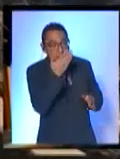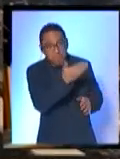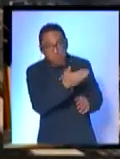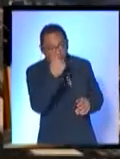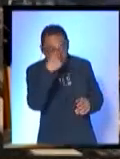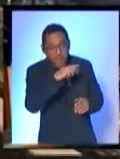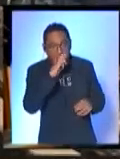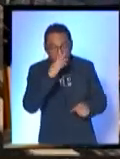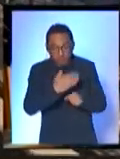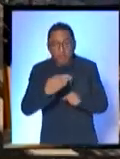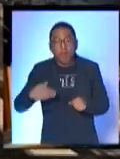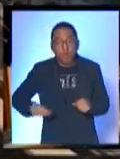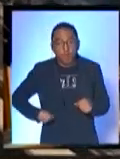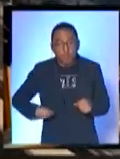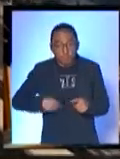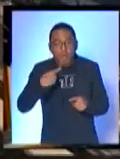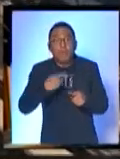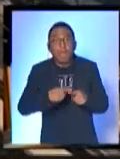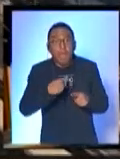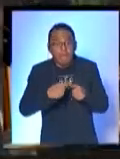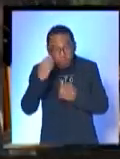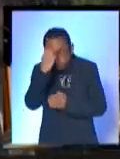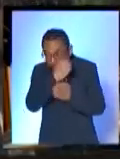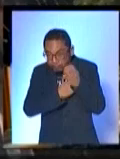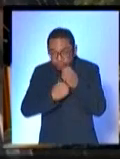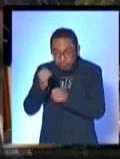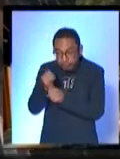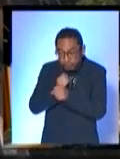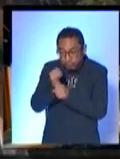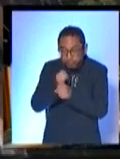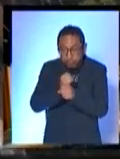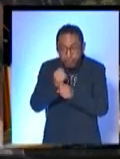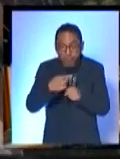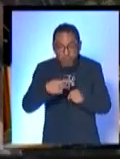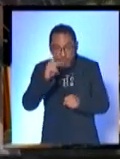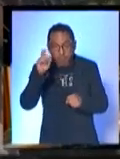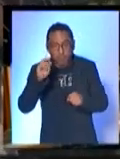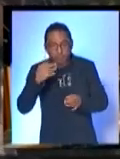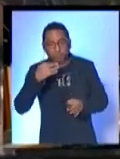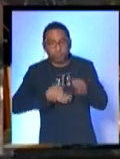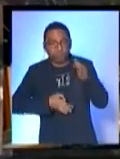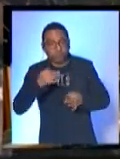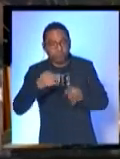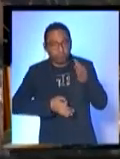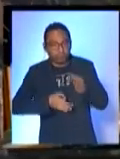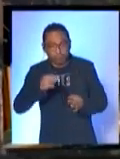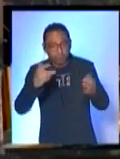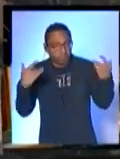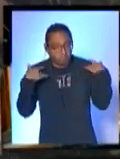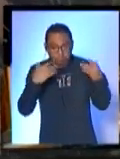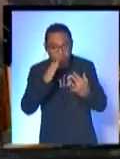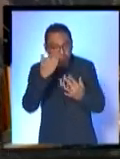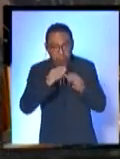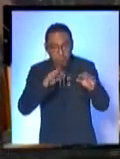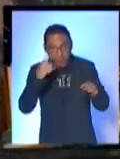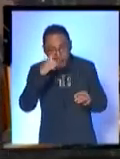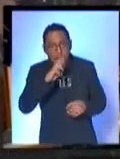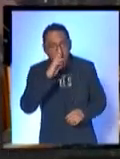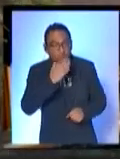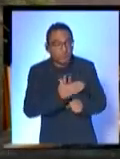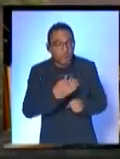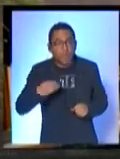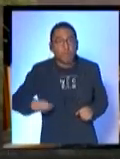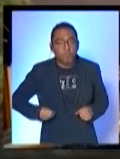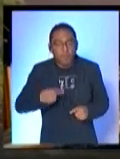dictamen técnico eficiente y transparente y con una fiscalía imparcial para quienes resulten responsables, ya que no es el